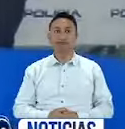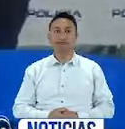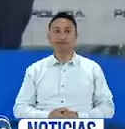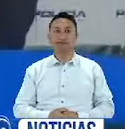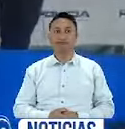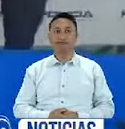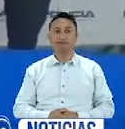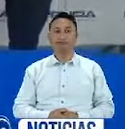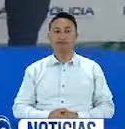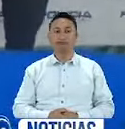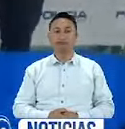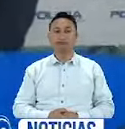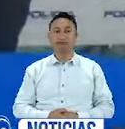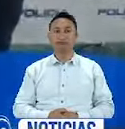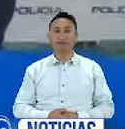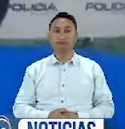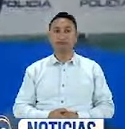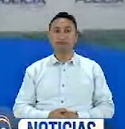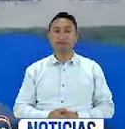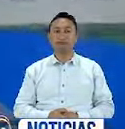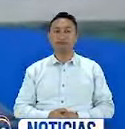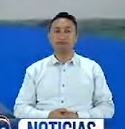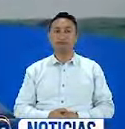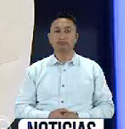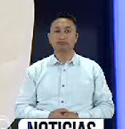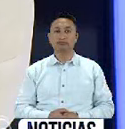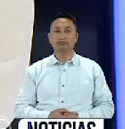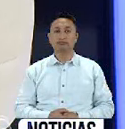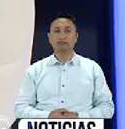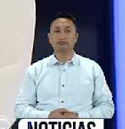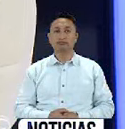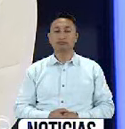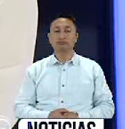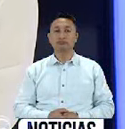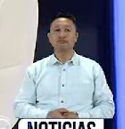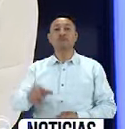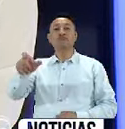En Quito informó Iván Casamen. Delincuentes robaron un vehículo.